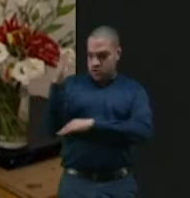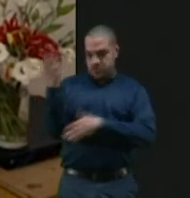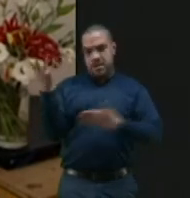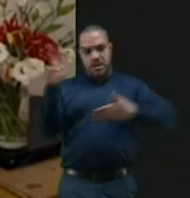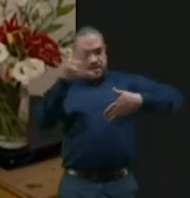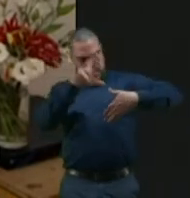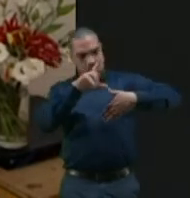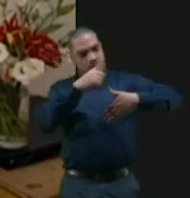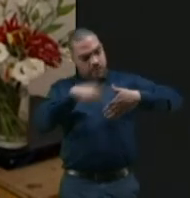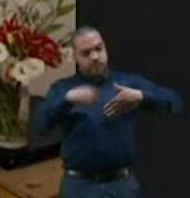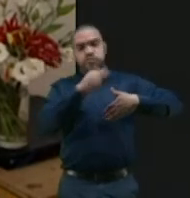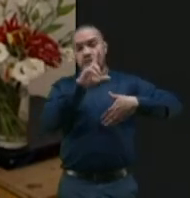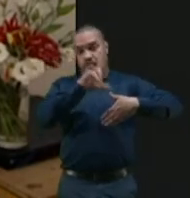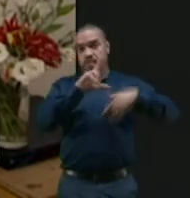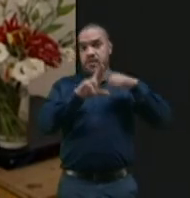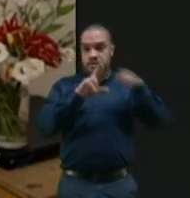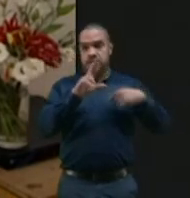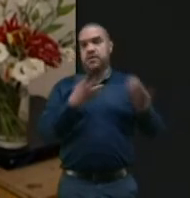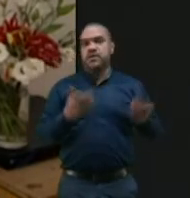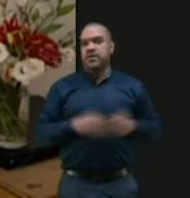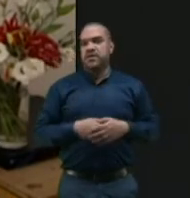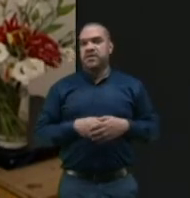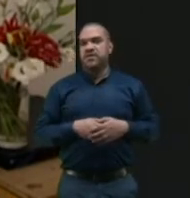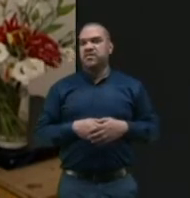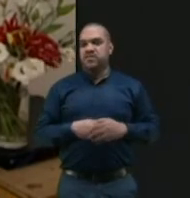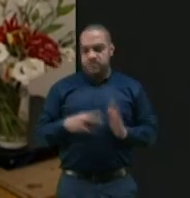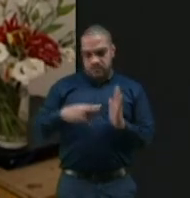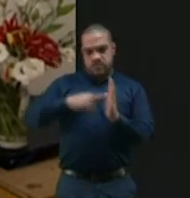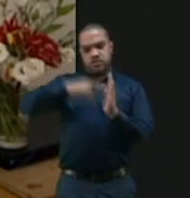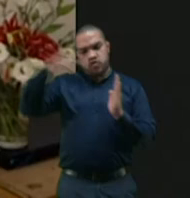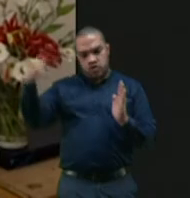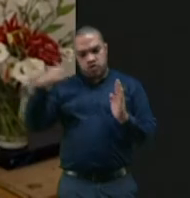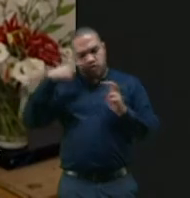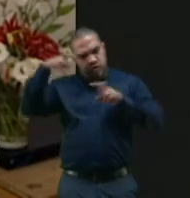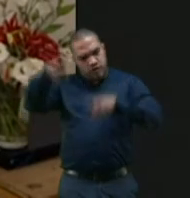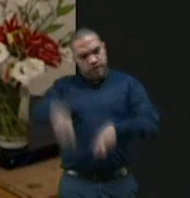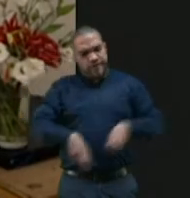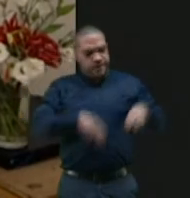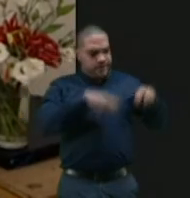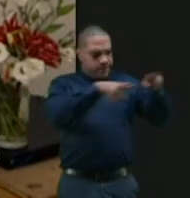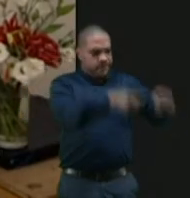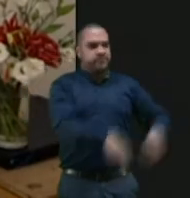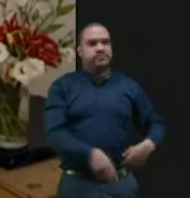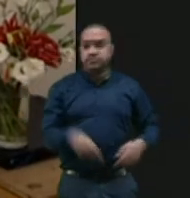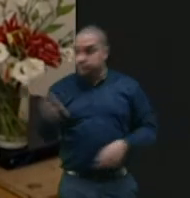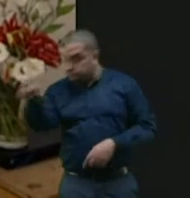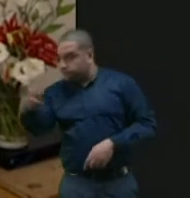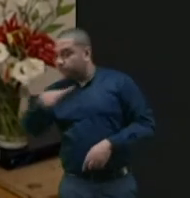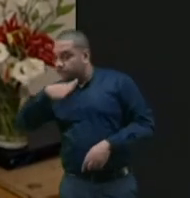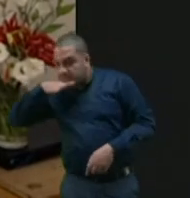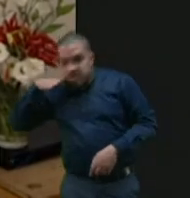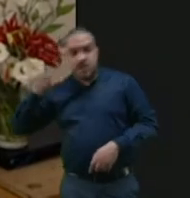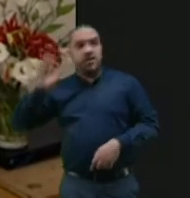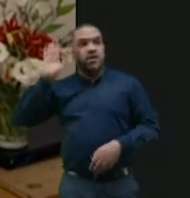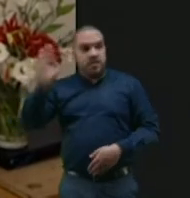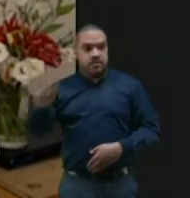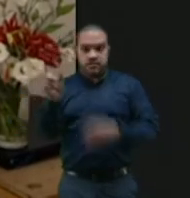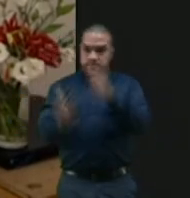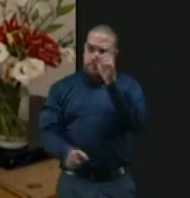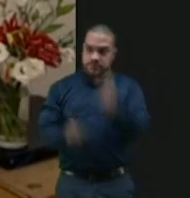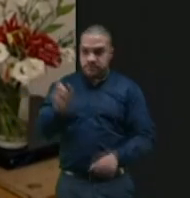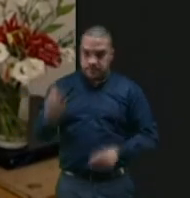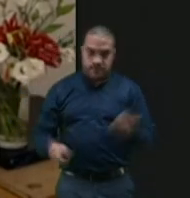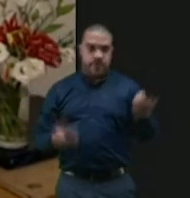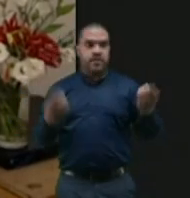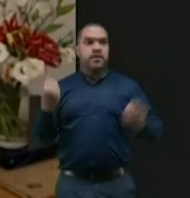Y esa es tecnología agrícola, por ejemplo. Estamos mirando, por ejemplo, granjeros que cultivan y miramos